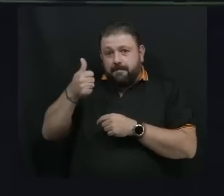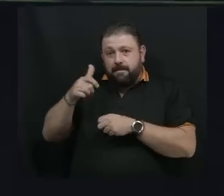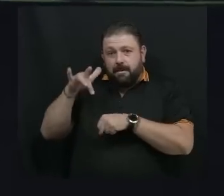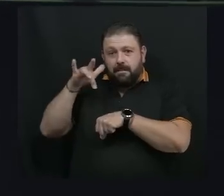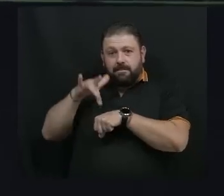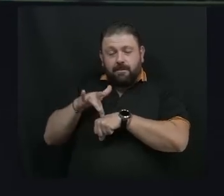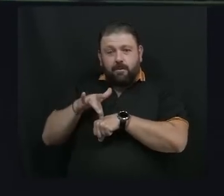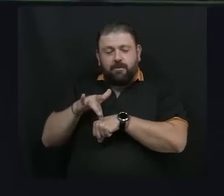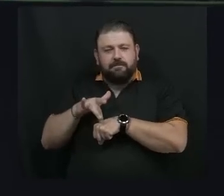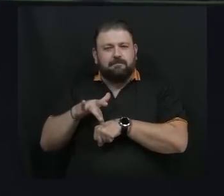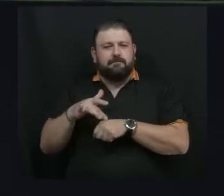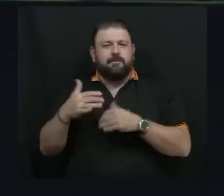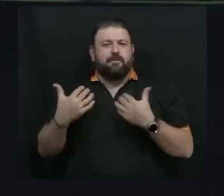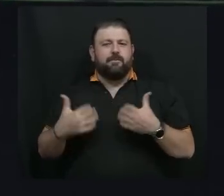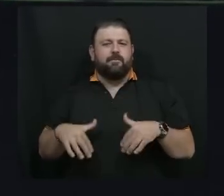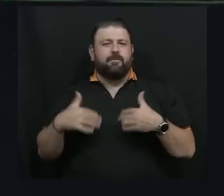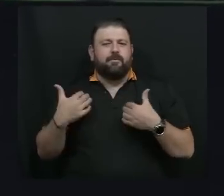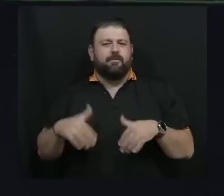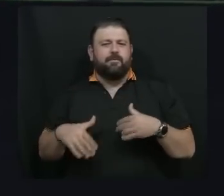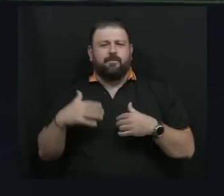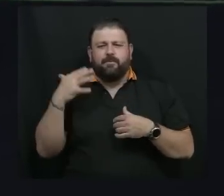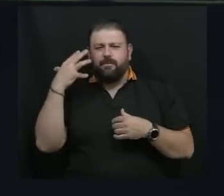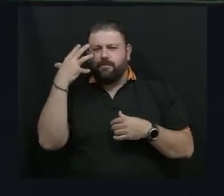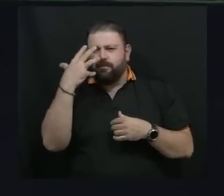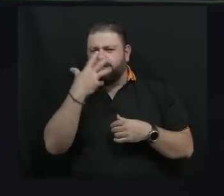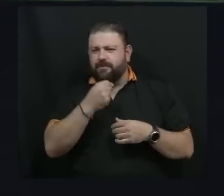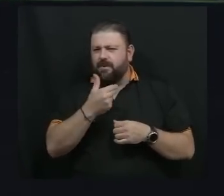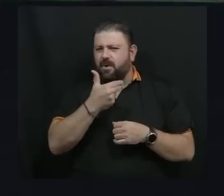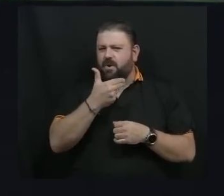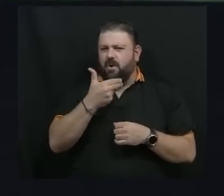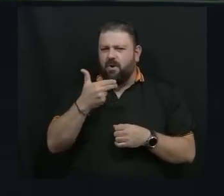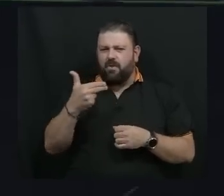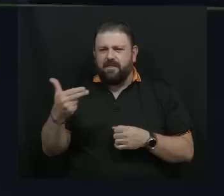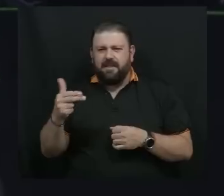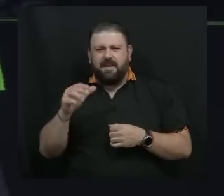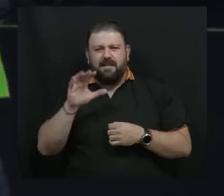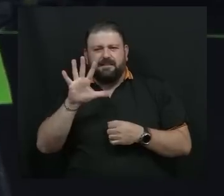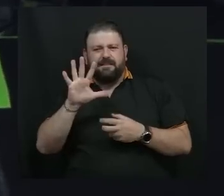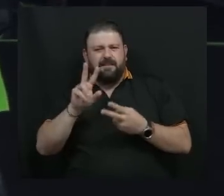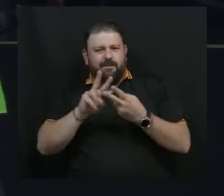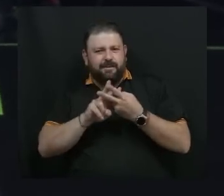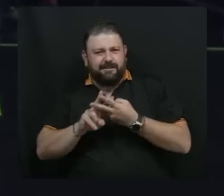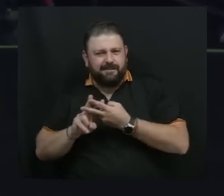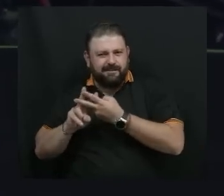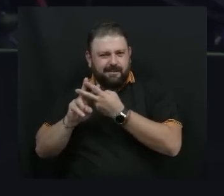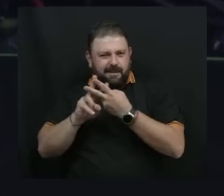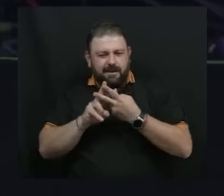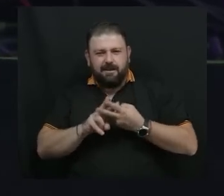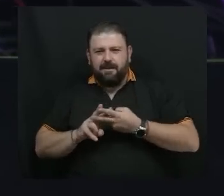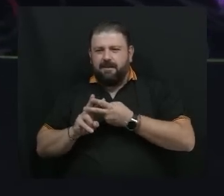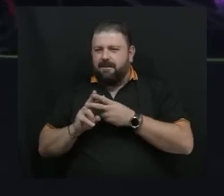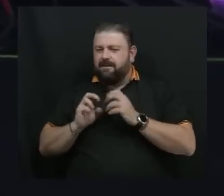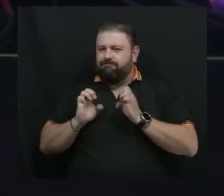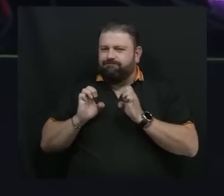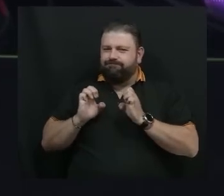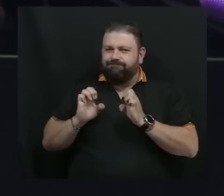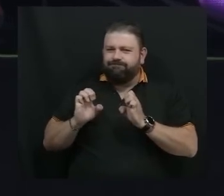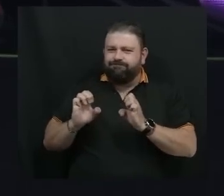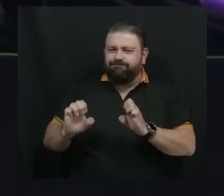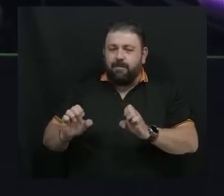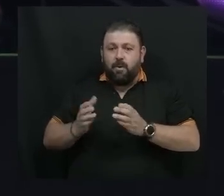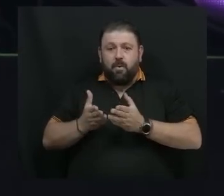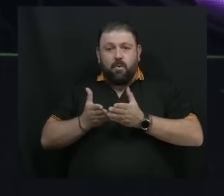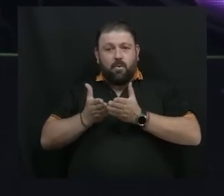van a vivir. Hoteles 5 estrellas, tenemos una noche en un hotel, un crucero de